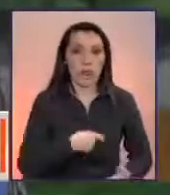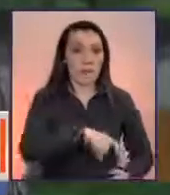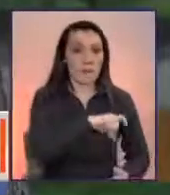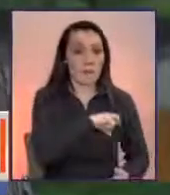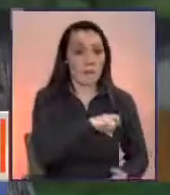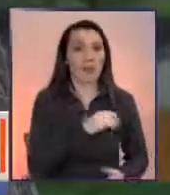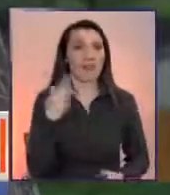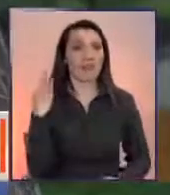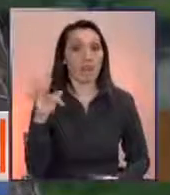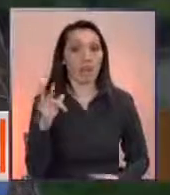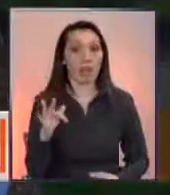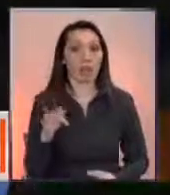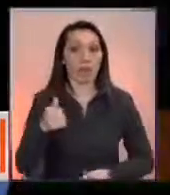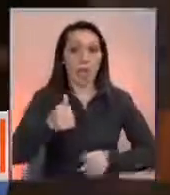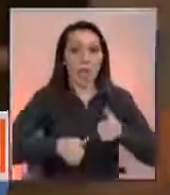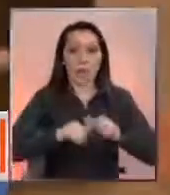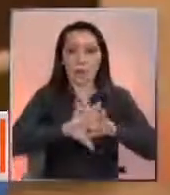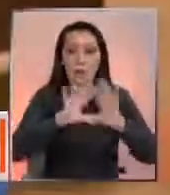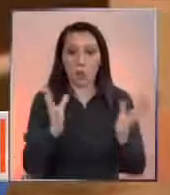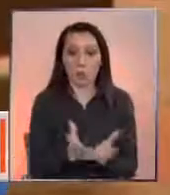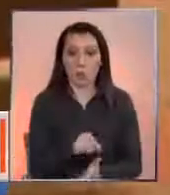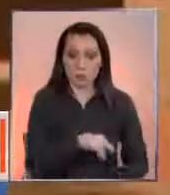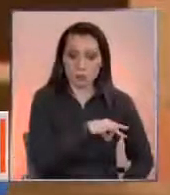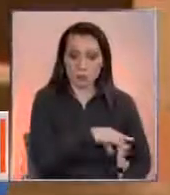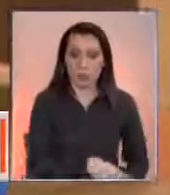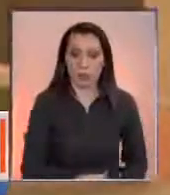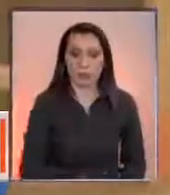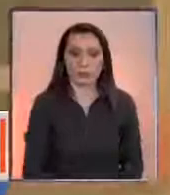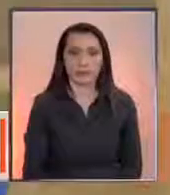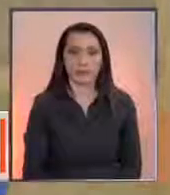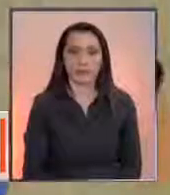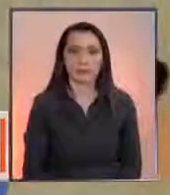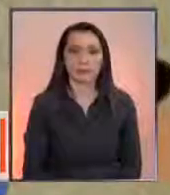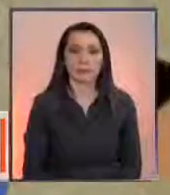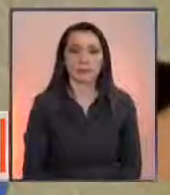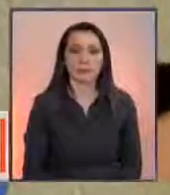para la Federación, tener un campeonato mundial en Chile.